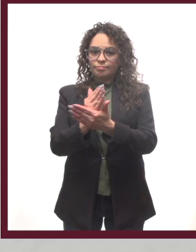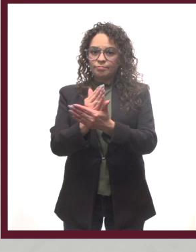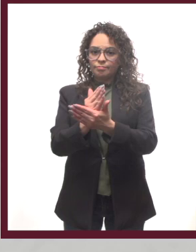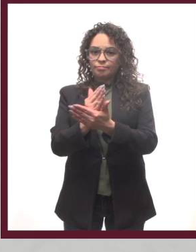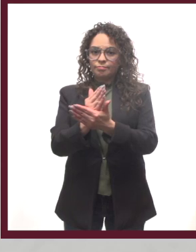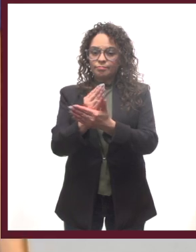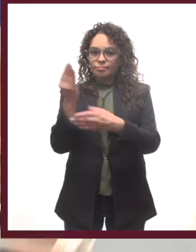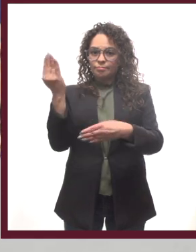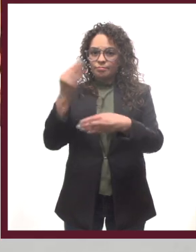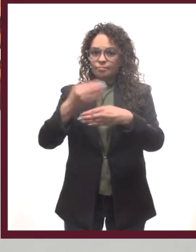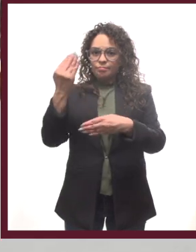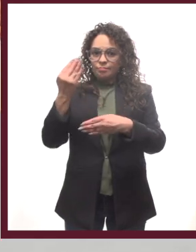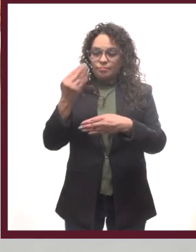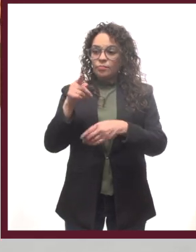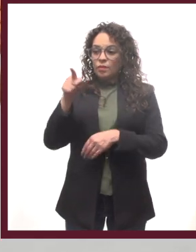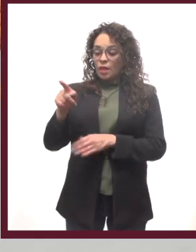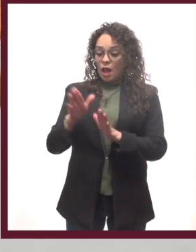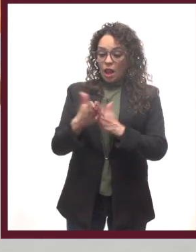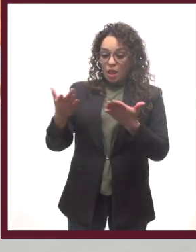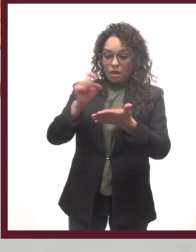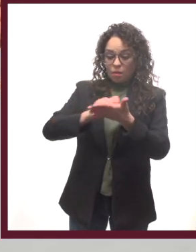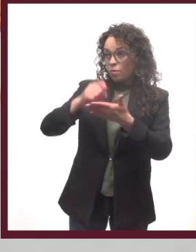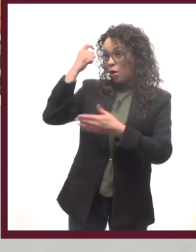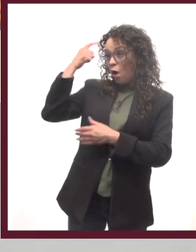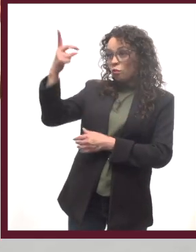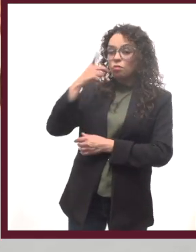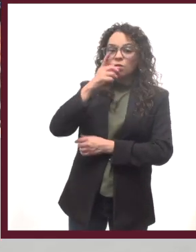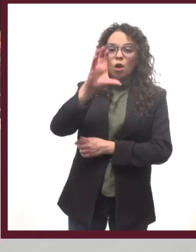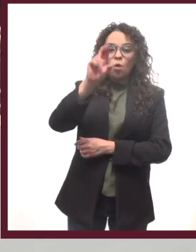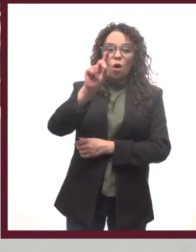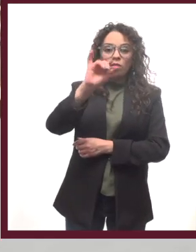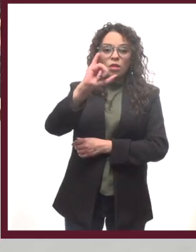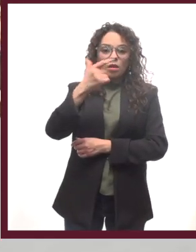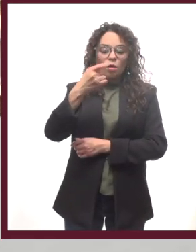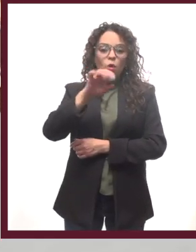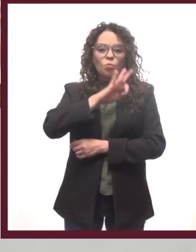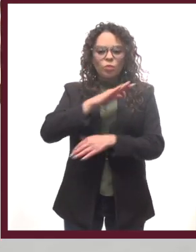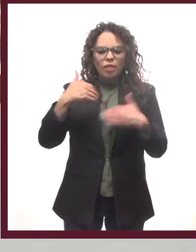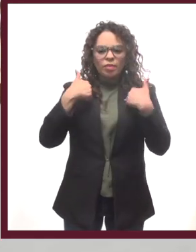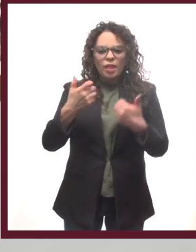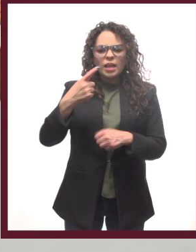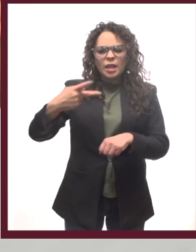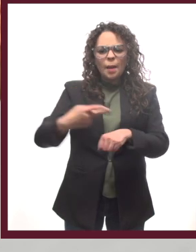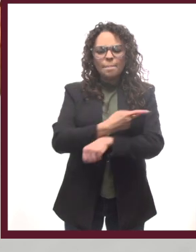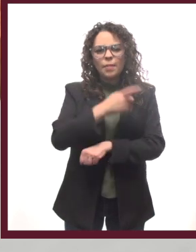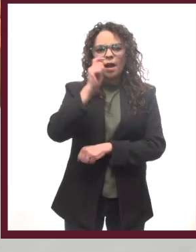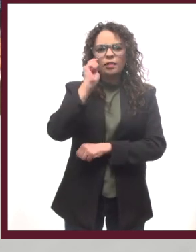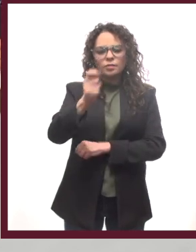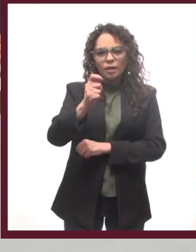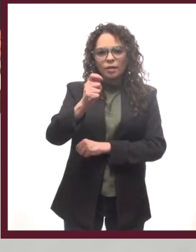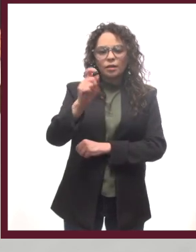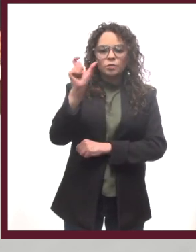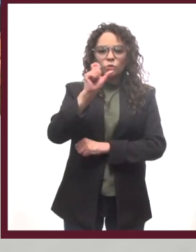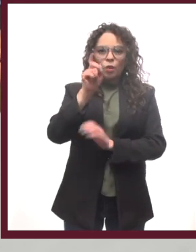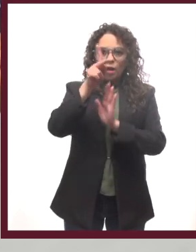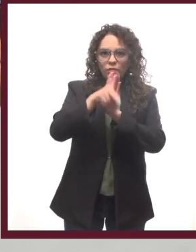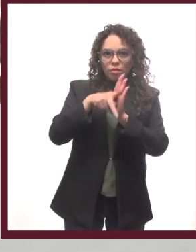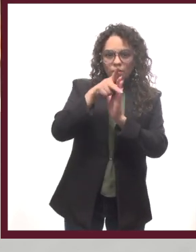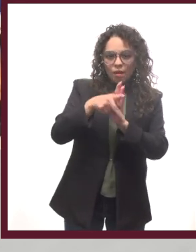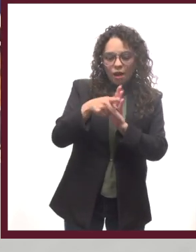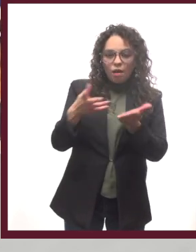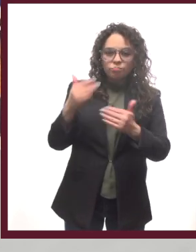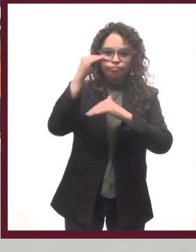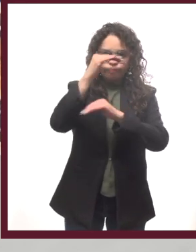Corte. El autor de este libro dice que los códigos nos ayudan a reconocer lo que sucede a cuadro, como